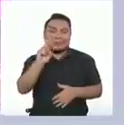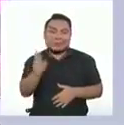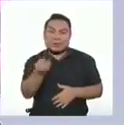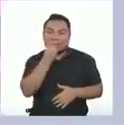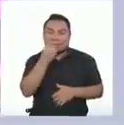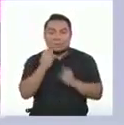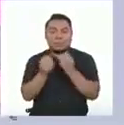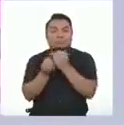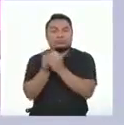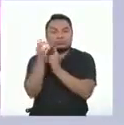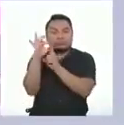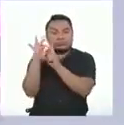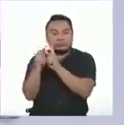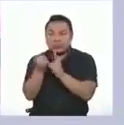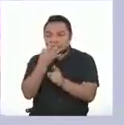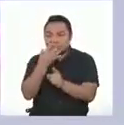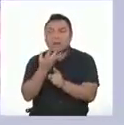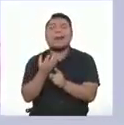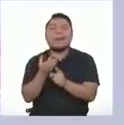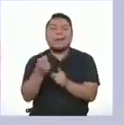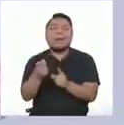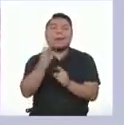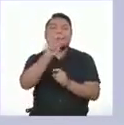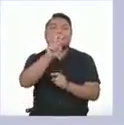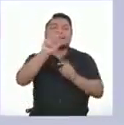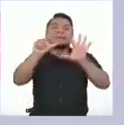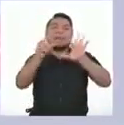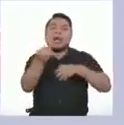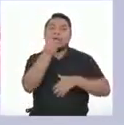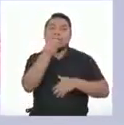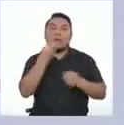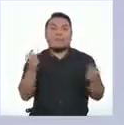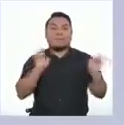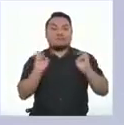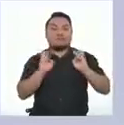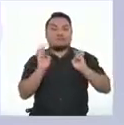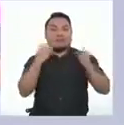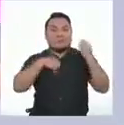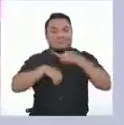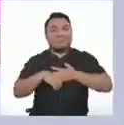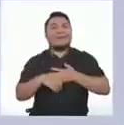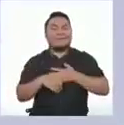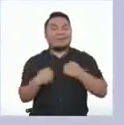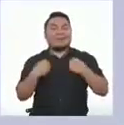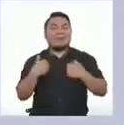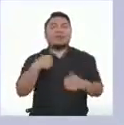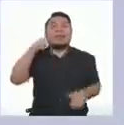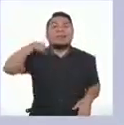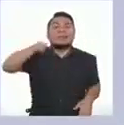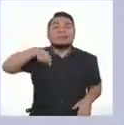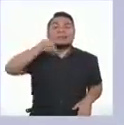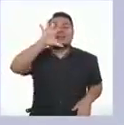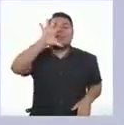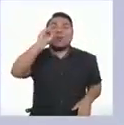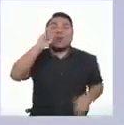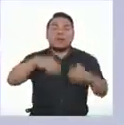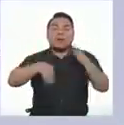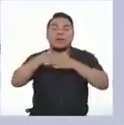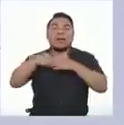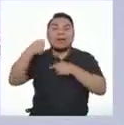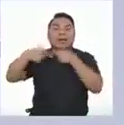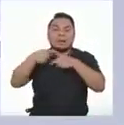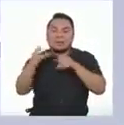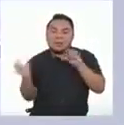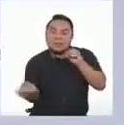gramos de germinados de lentejas, obtengo 27 gramos de proteínas. Como necesito 50 gramos al día, tendría